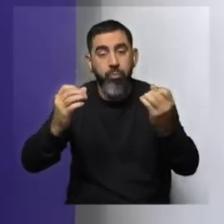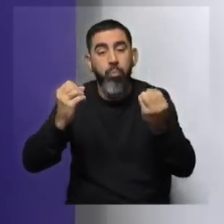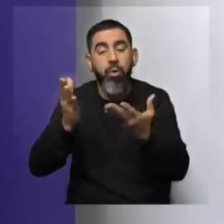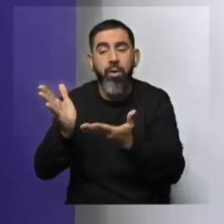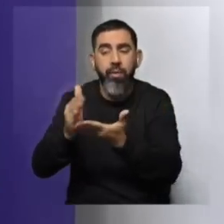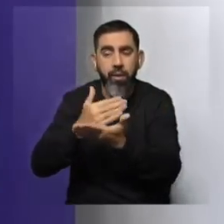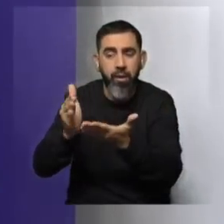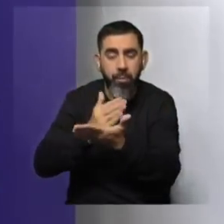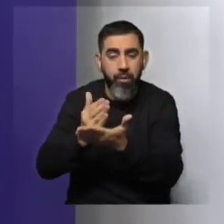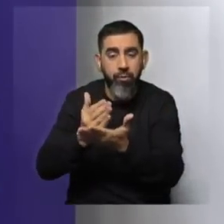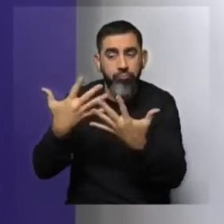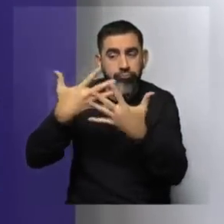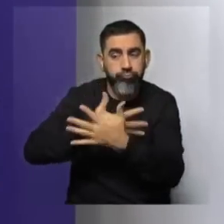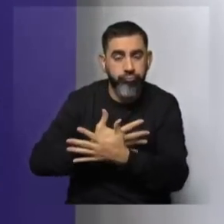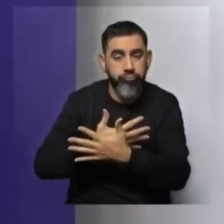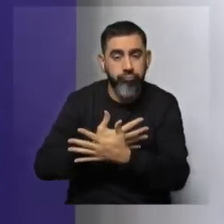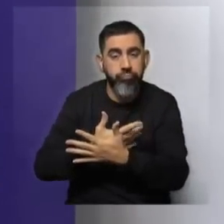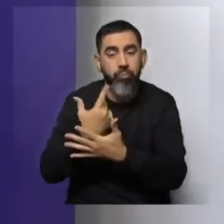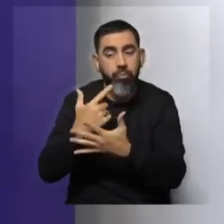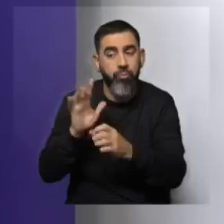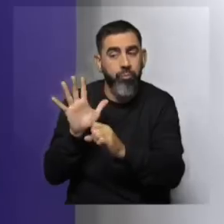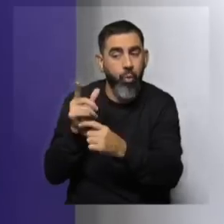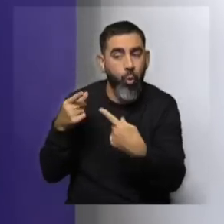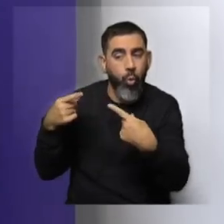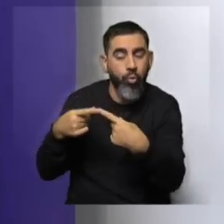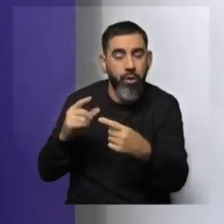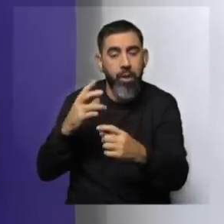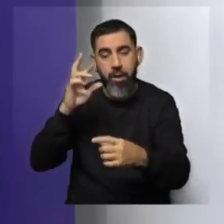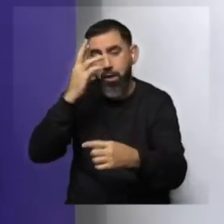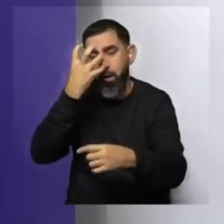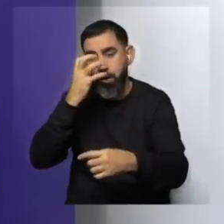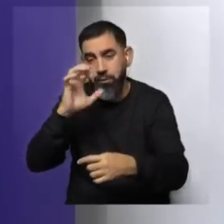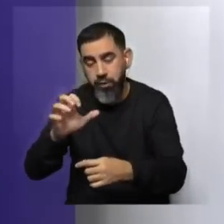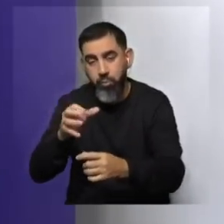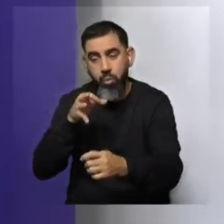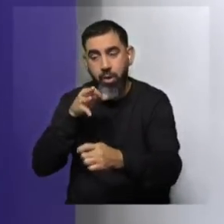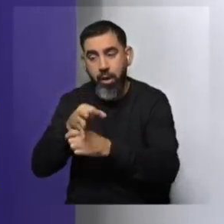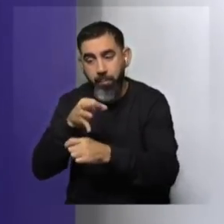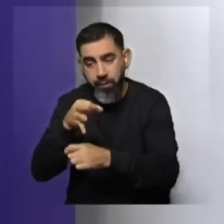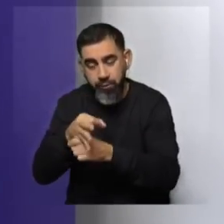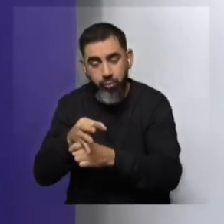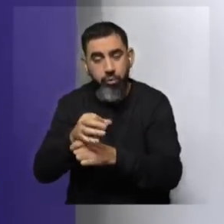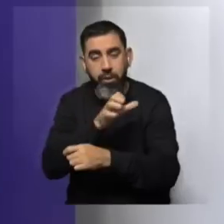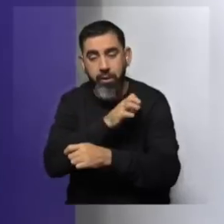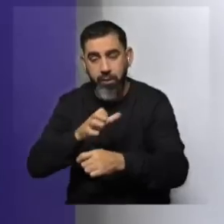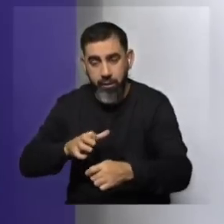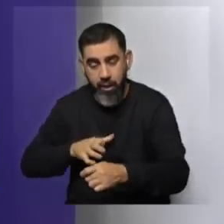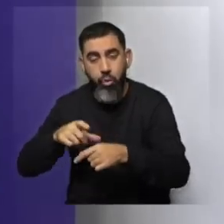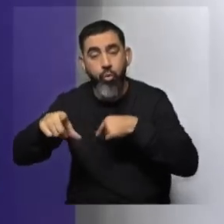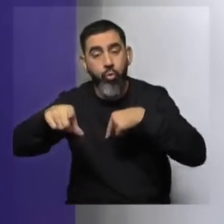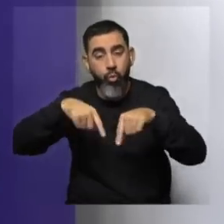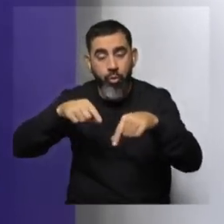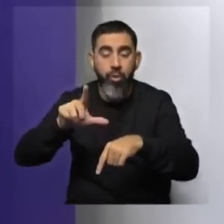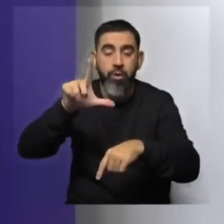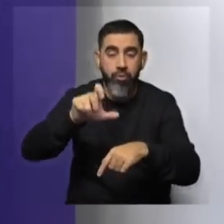la discriminación racial por eso también trabajamos muchísimo el combate del racismo a través de capacitaciones permanentes en los organismos del estado en coordinación